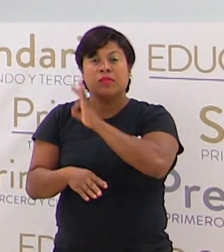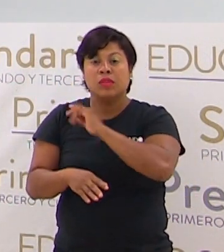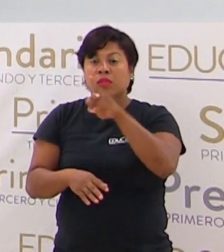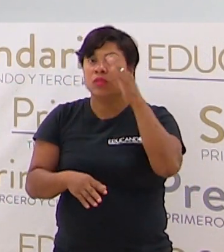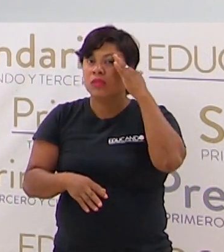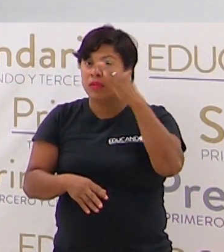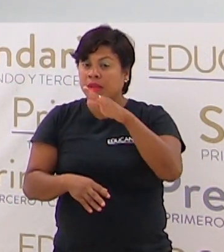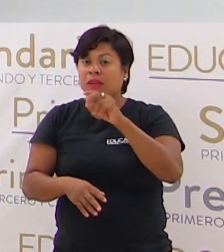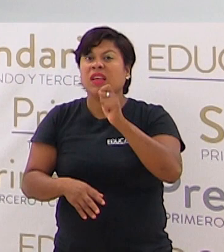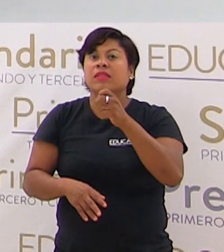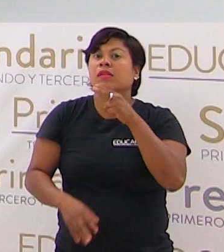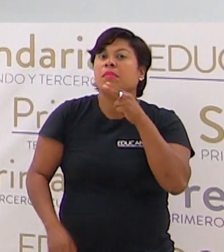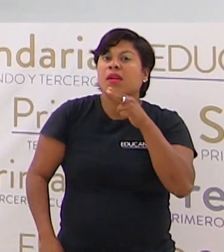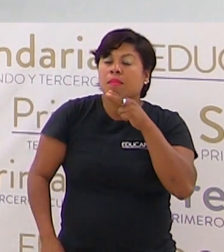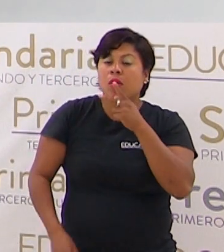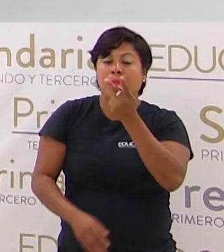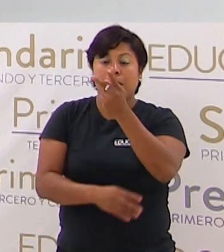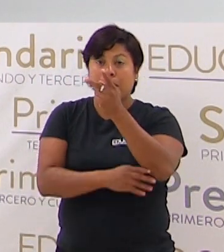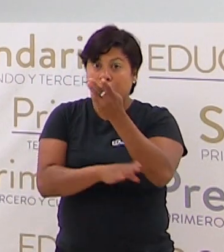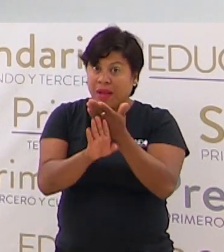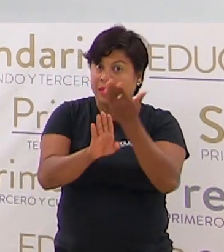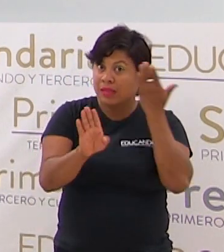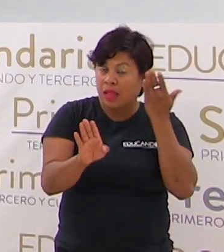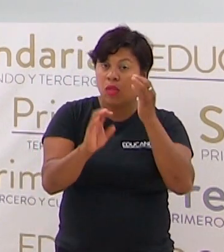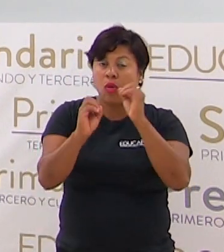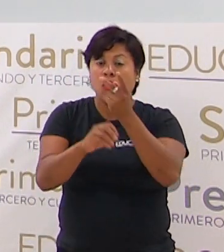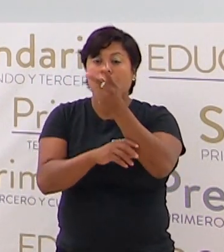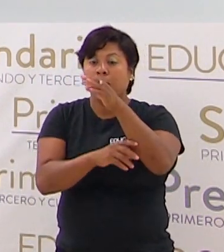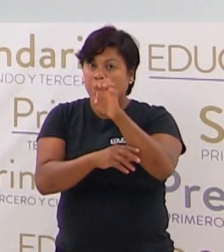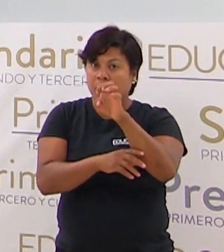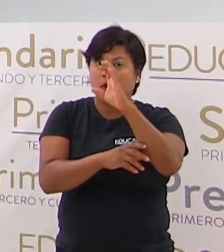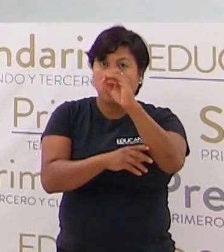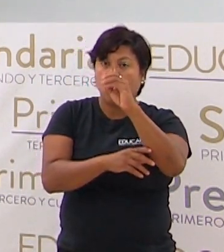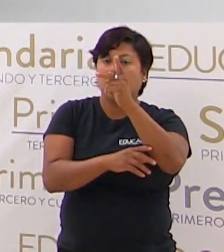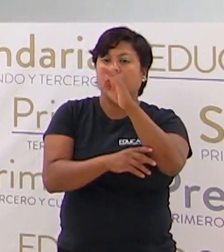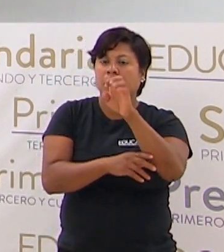permite saber si son verbos en pretérito o en copretérito.